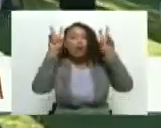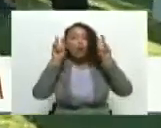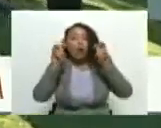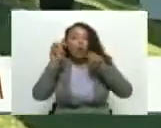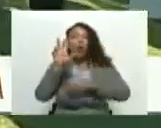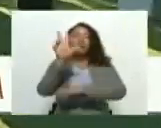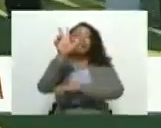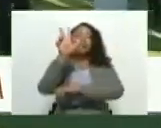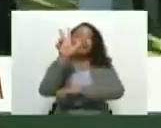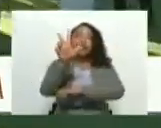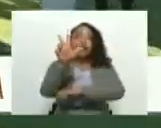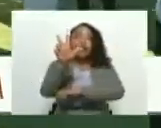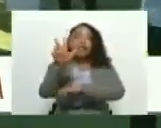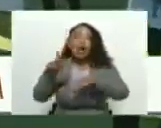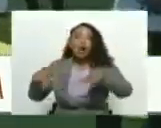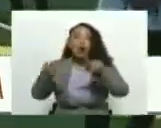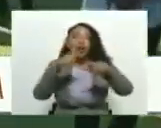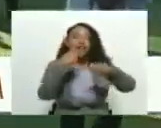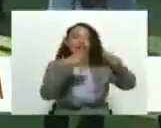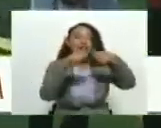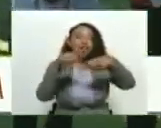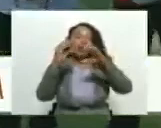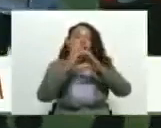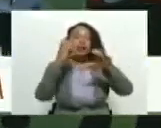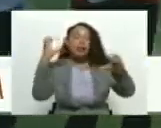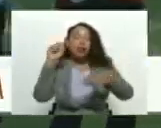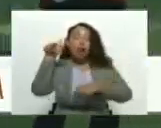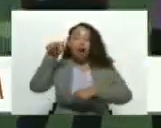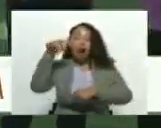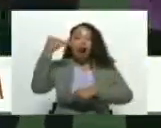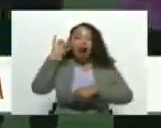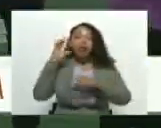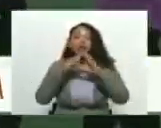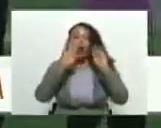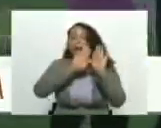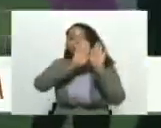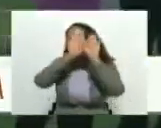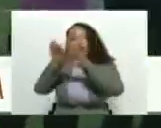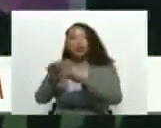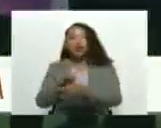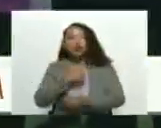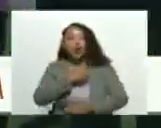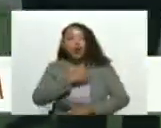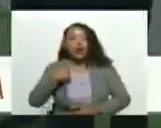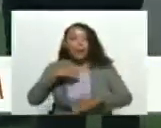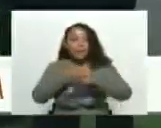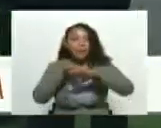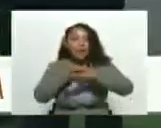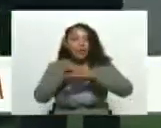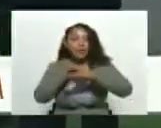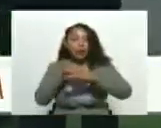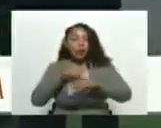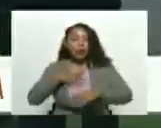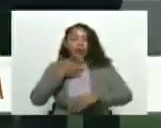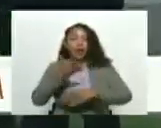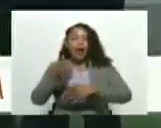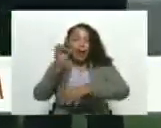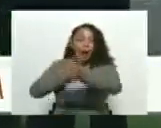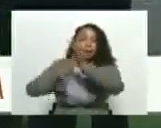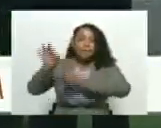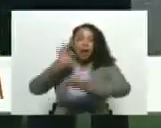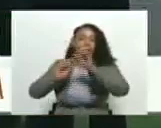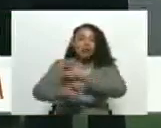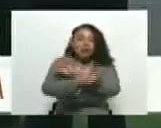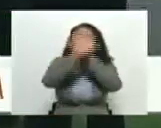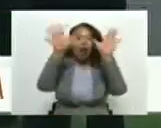3 tiendas para los transportistas, donde ahí tienen todo tipo de apoyo. Yo quisiera que el ministro Velázquez diera detalle de todo lo que consigue un transportista